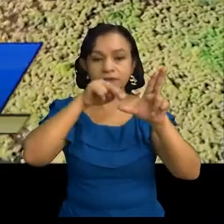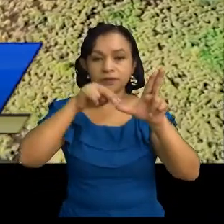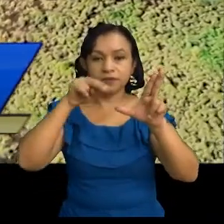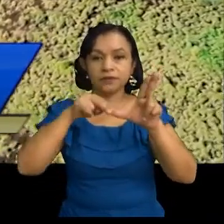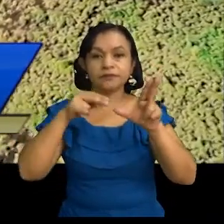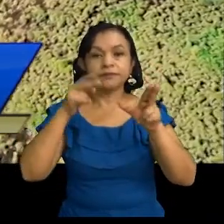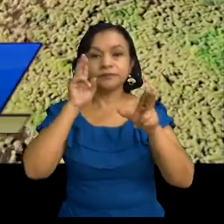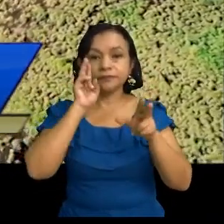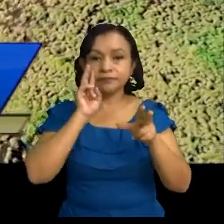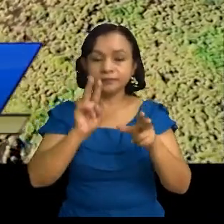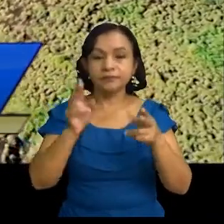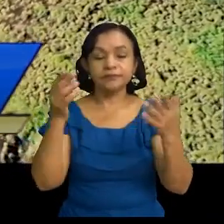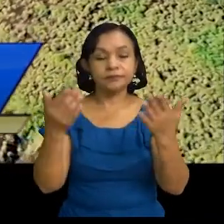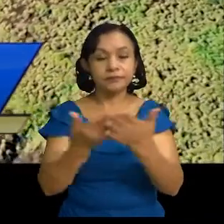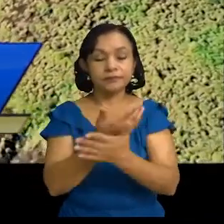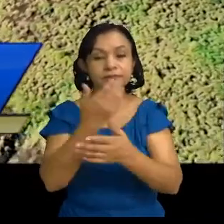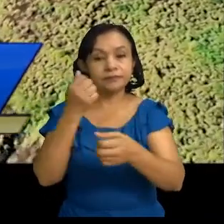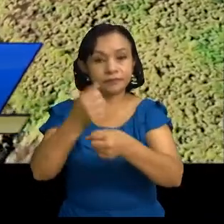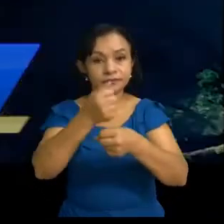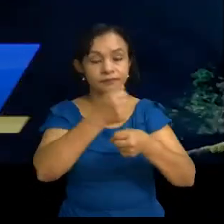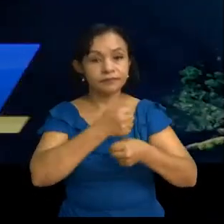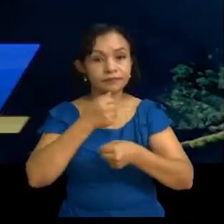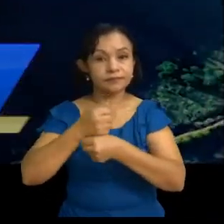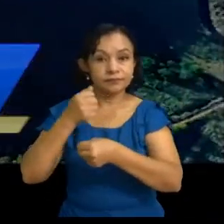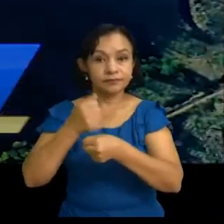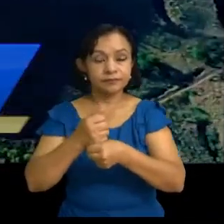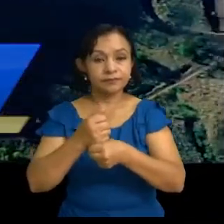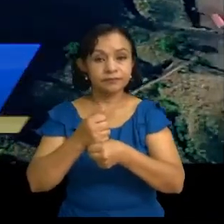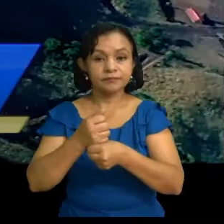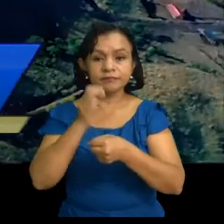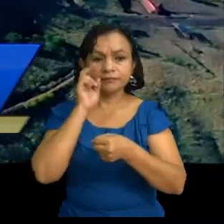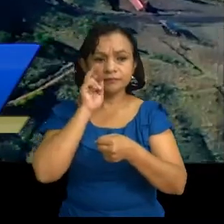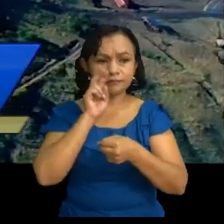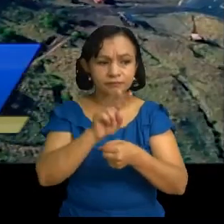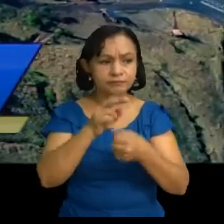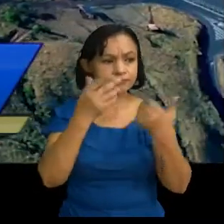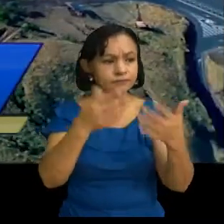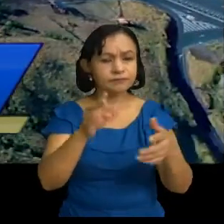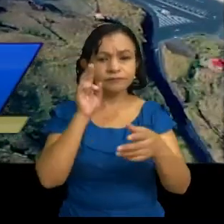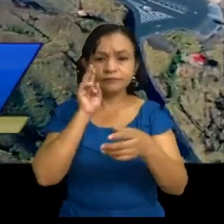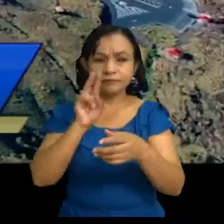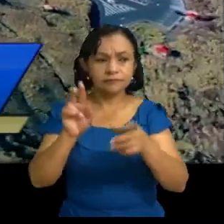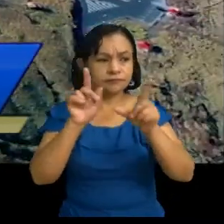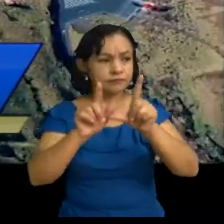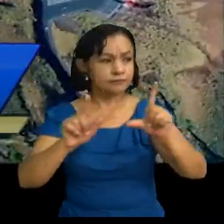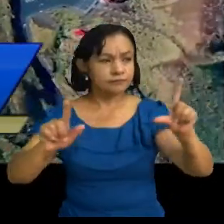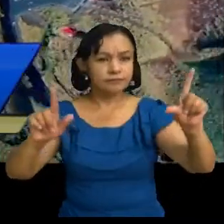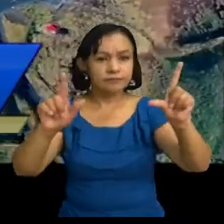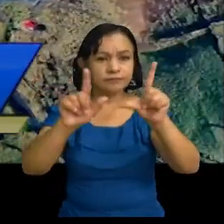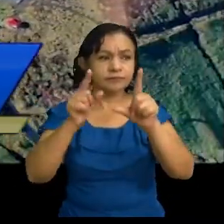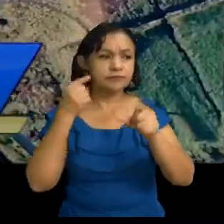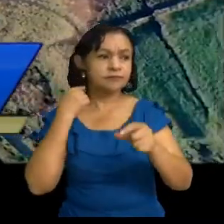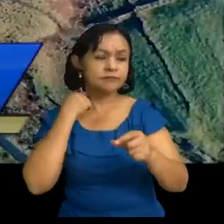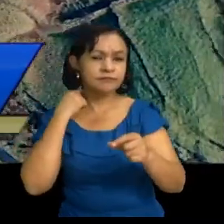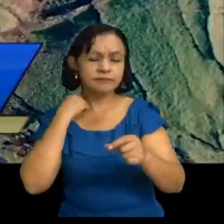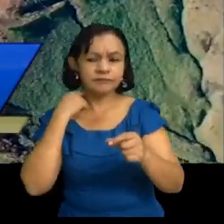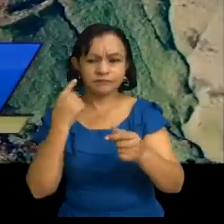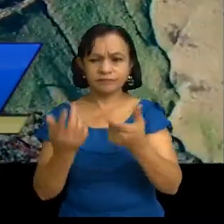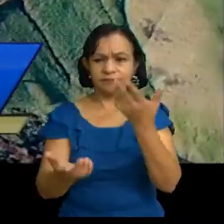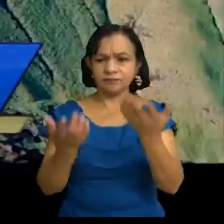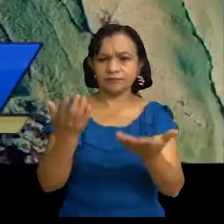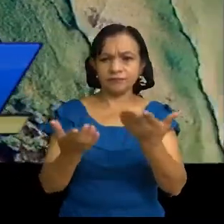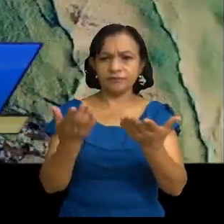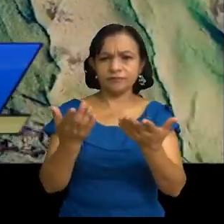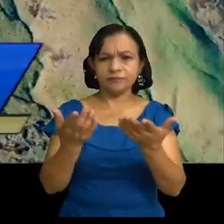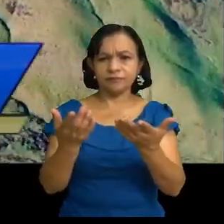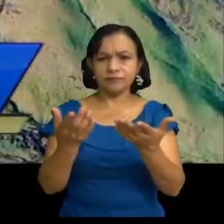establecer nuevas acciones porque hemos identificado que hay sitio que todos los años están quemando por ejemplo